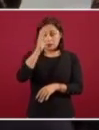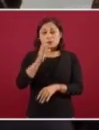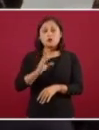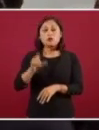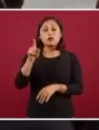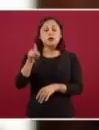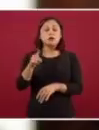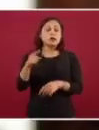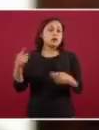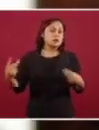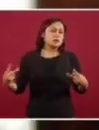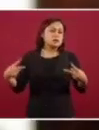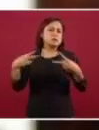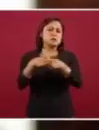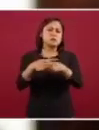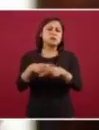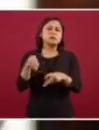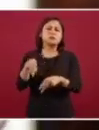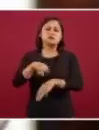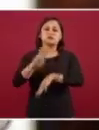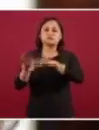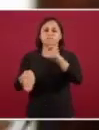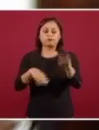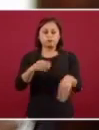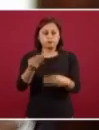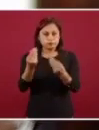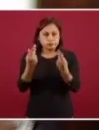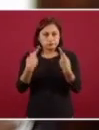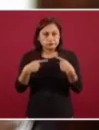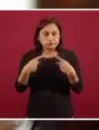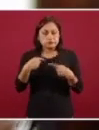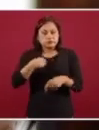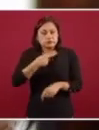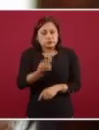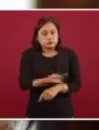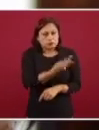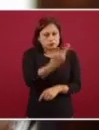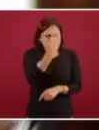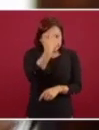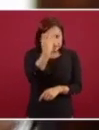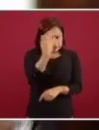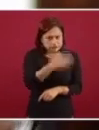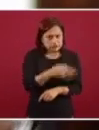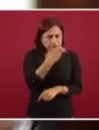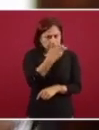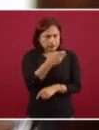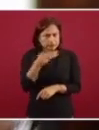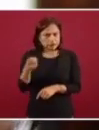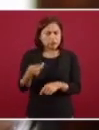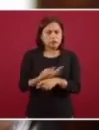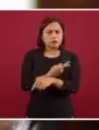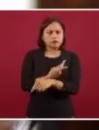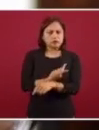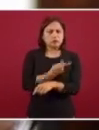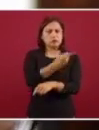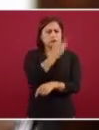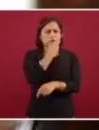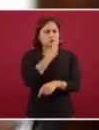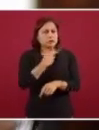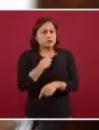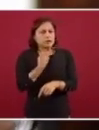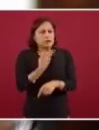bastantes muertos. Sí. Y quisiera yo saber si tiene usted algún dato concreto que nos pudiera